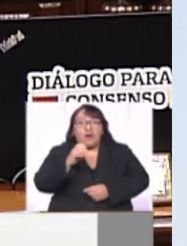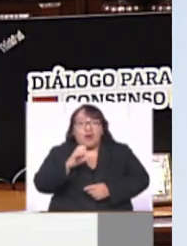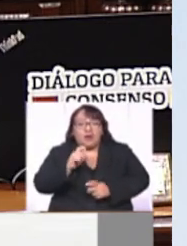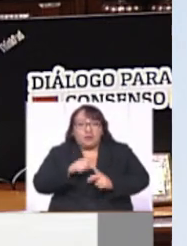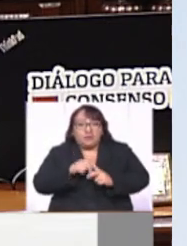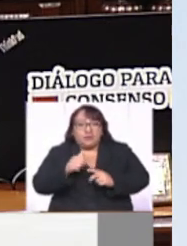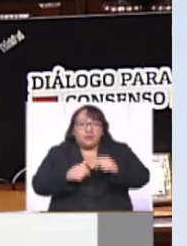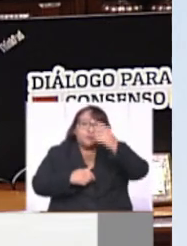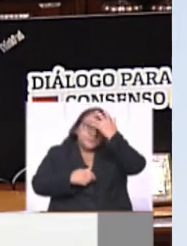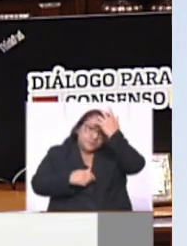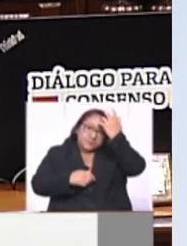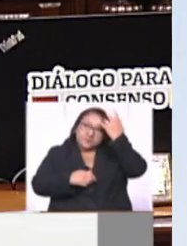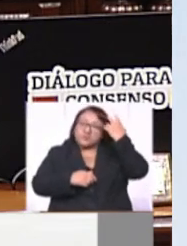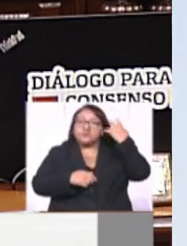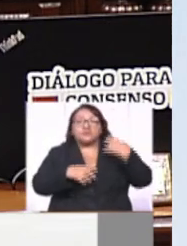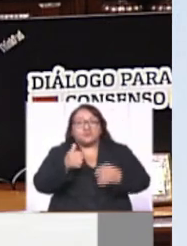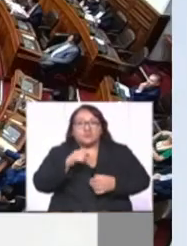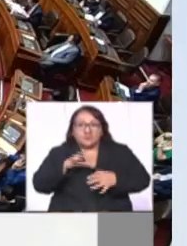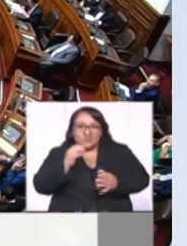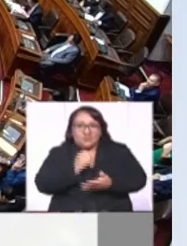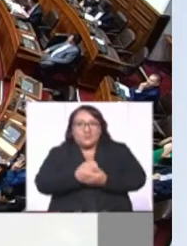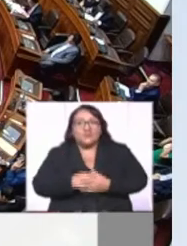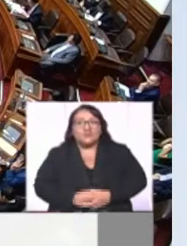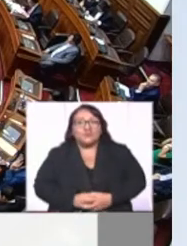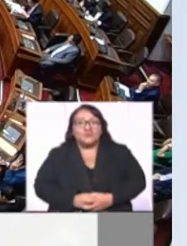Señores congresistas, el acta ha sido aprobada.